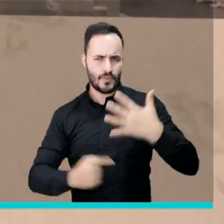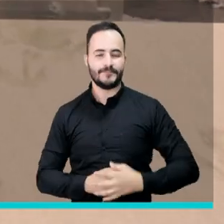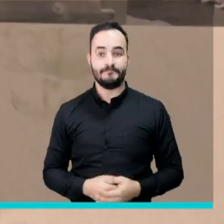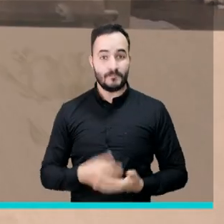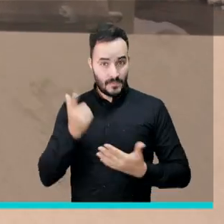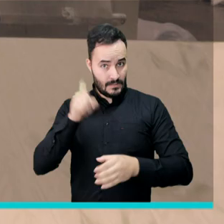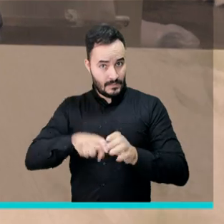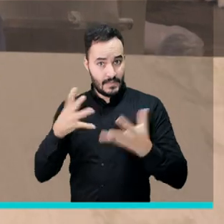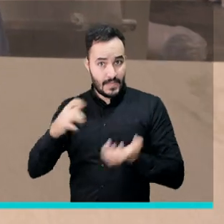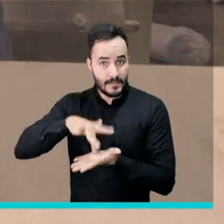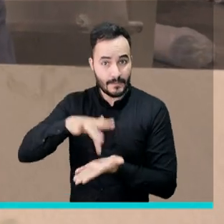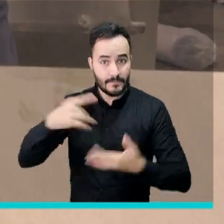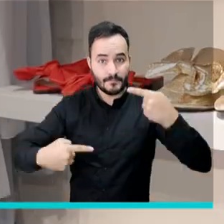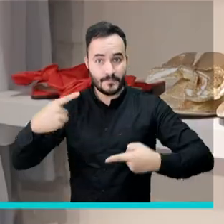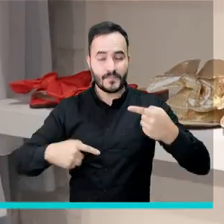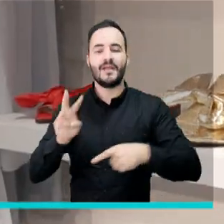De